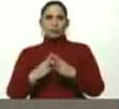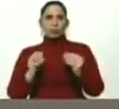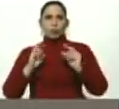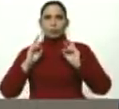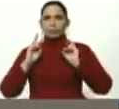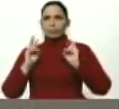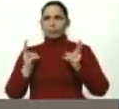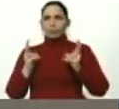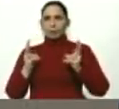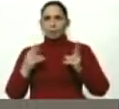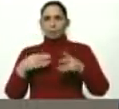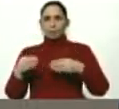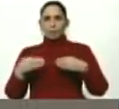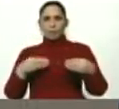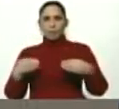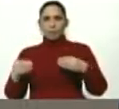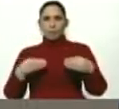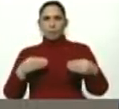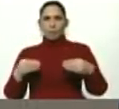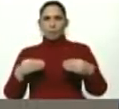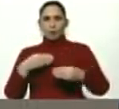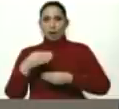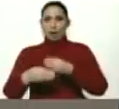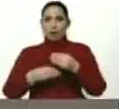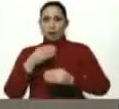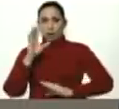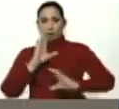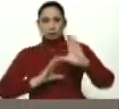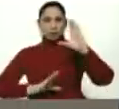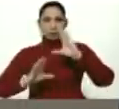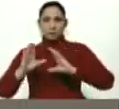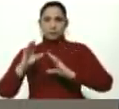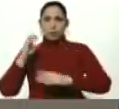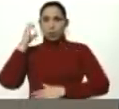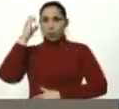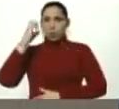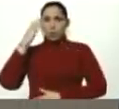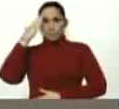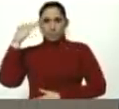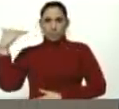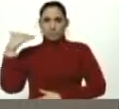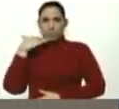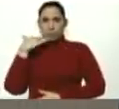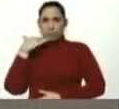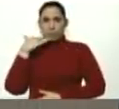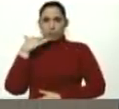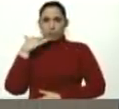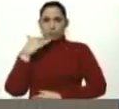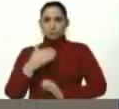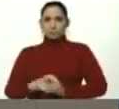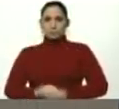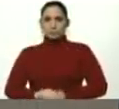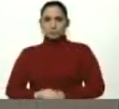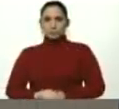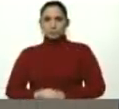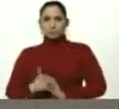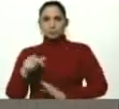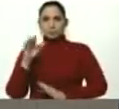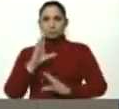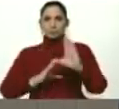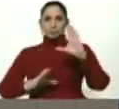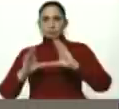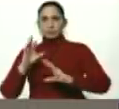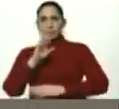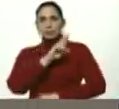materia de flexibilización han elaborado científicos europeos, asiáticos, sobre todo los científicos de la